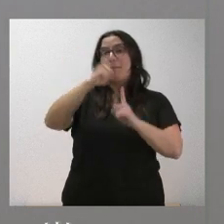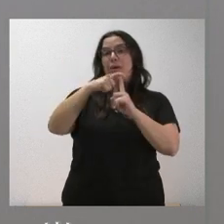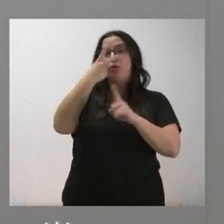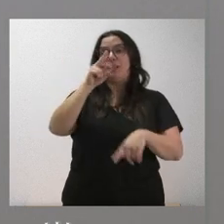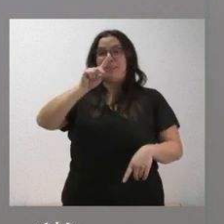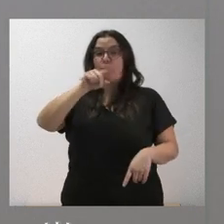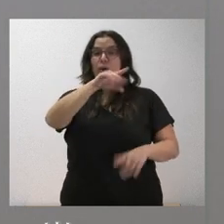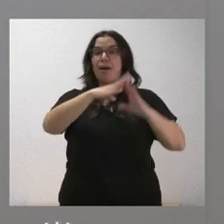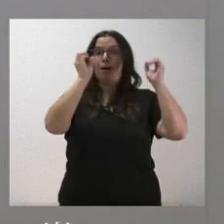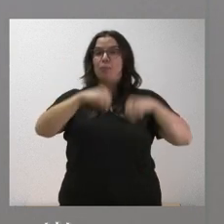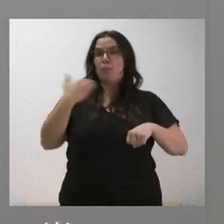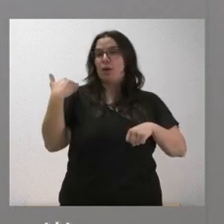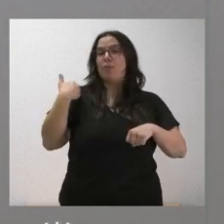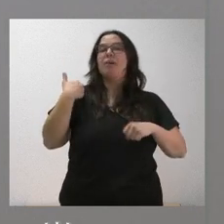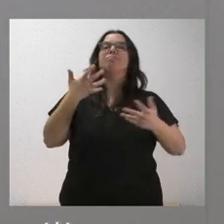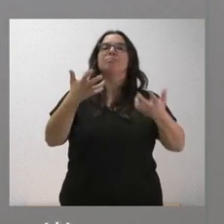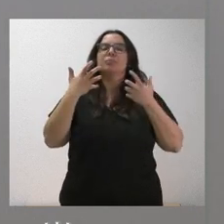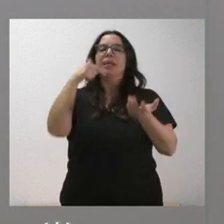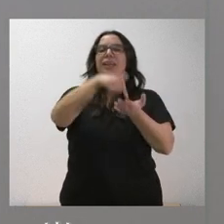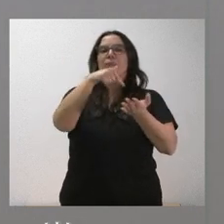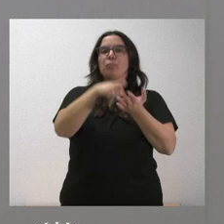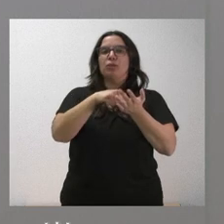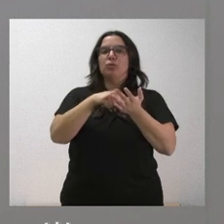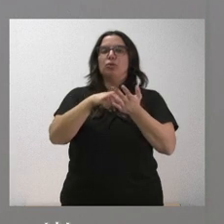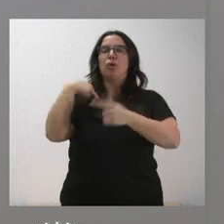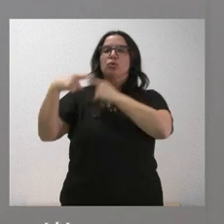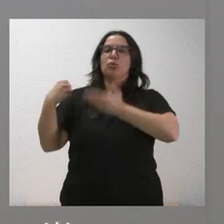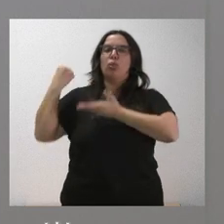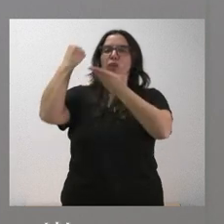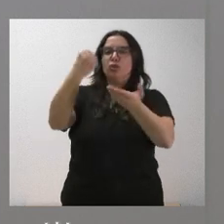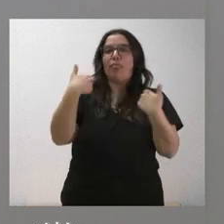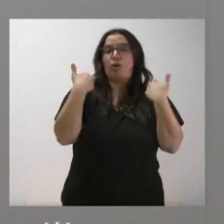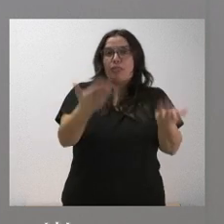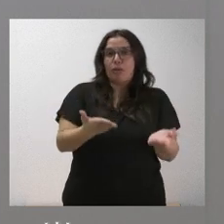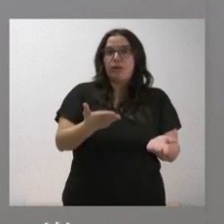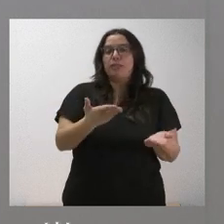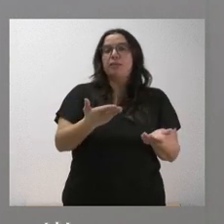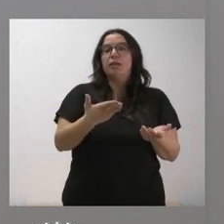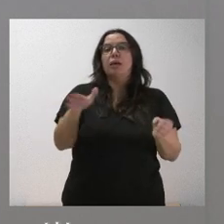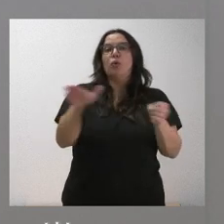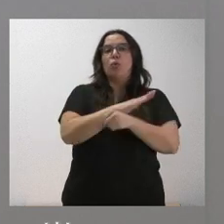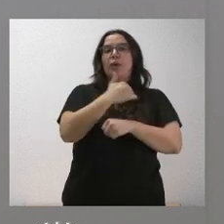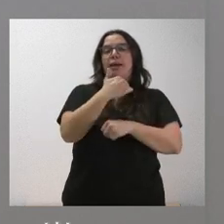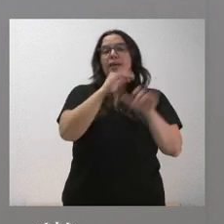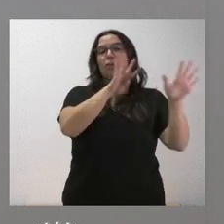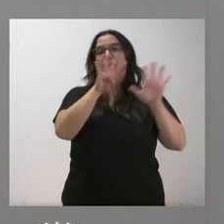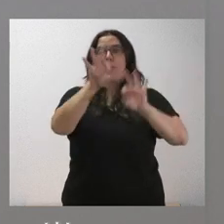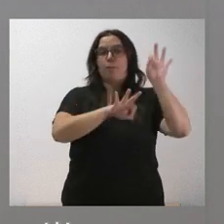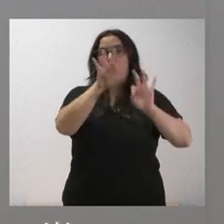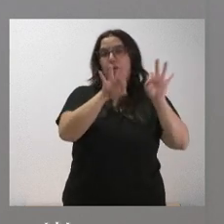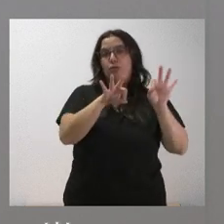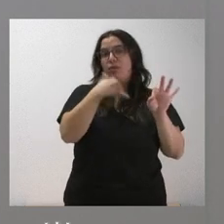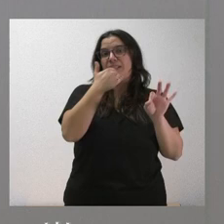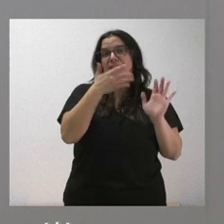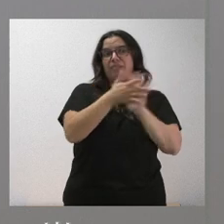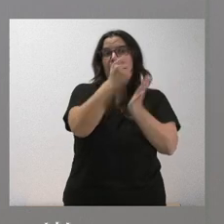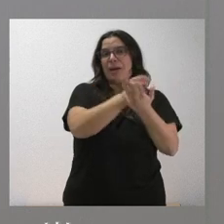aprobación de la bonificación del impuesto sobre sucesiones y donaciones en el 99% la práctica eliminación del